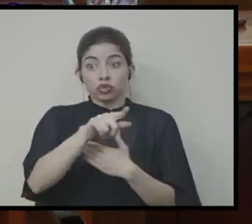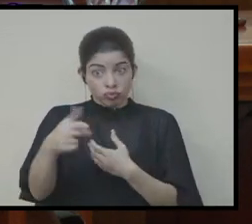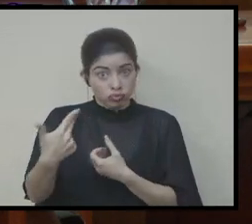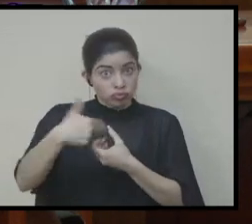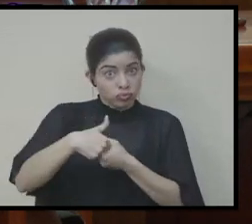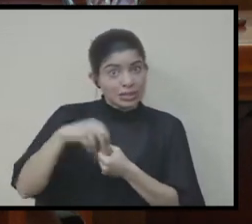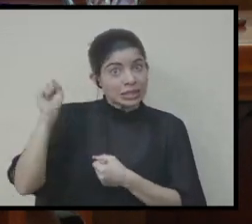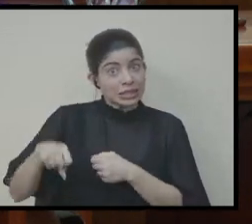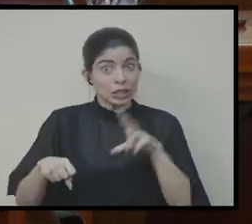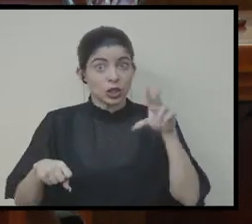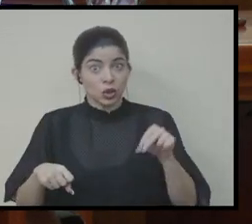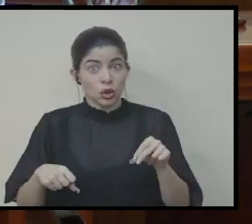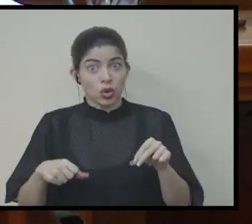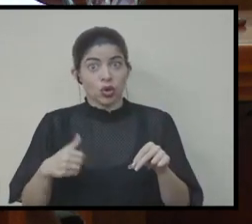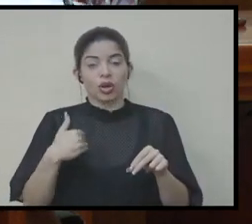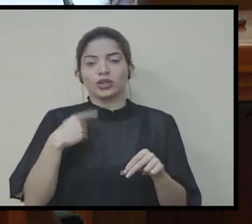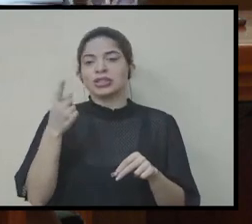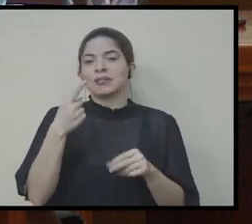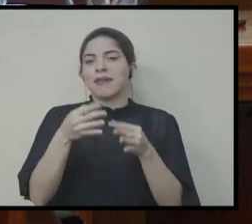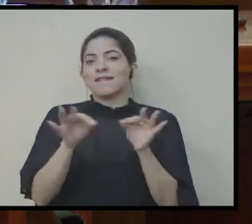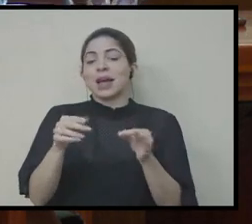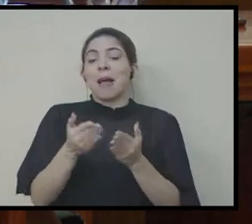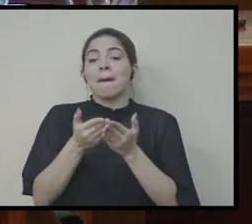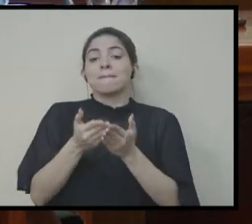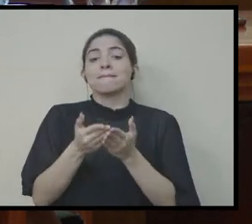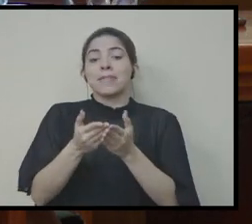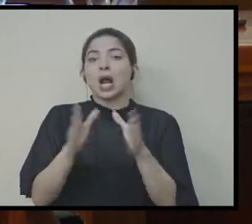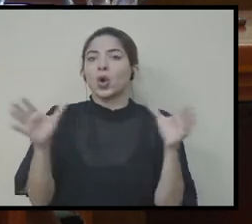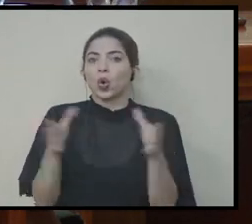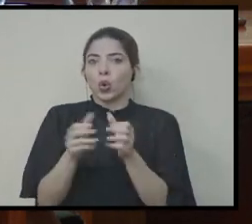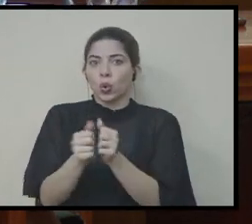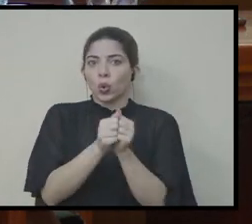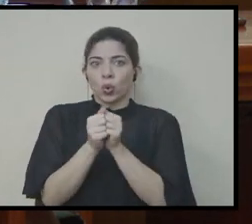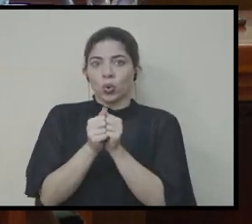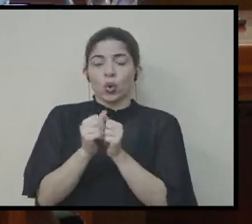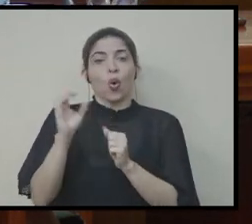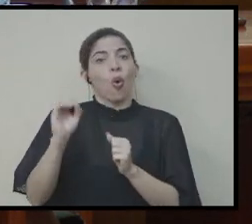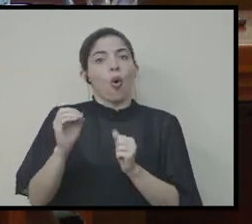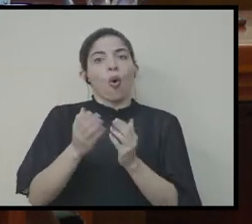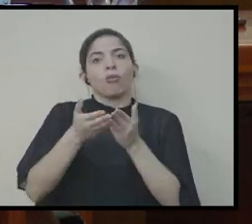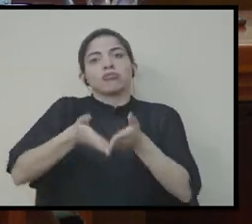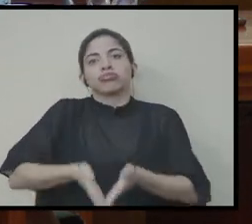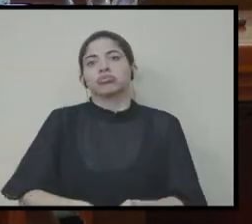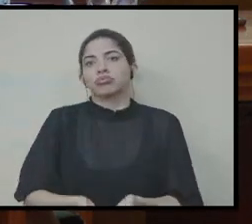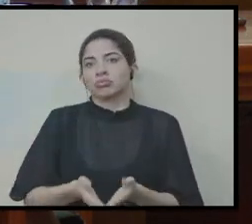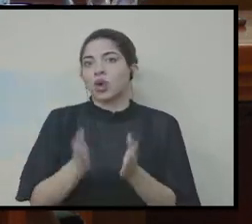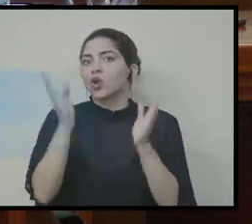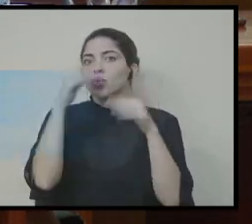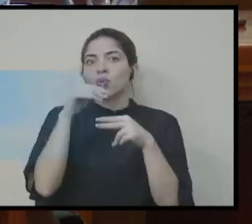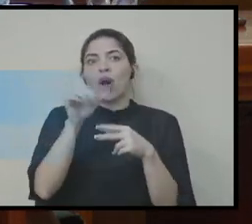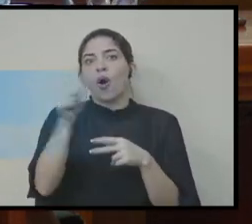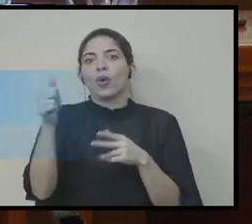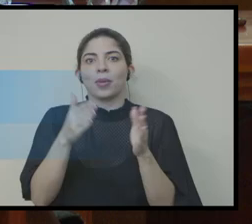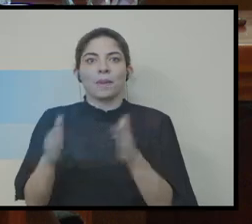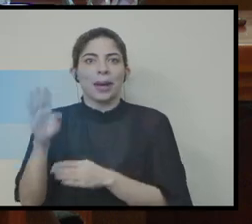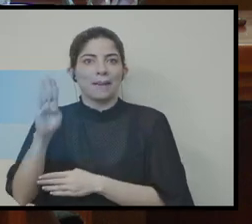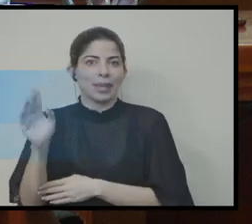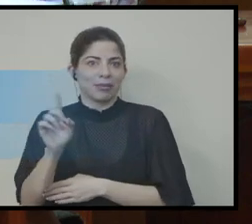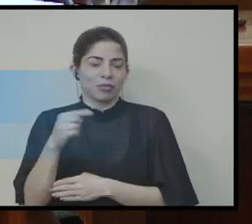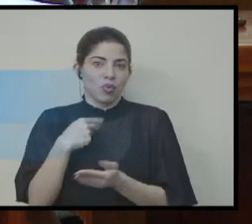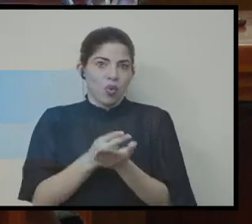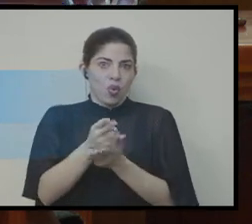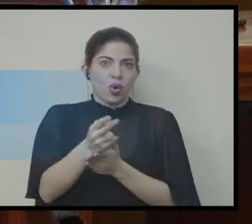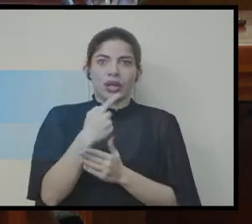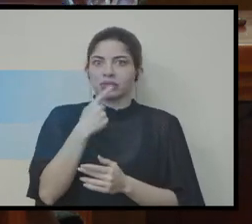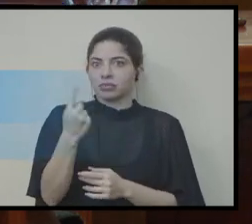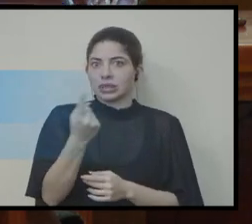no? Y yo tengo un dicho que es, este barco lo sacamos todos o se hunde. No hay opción dos. Así lo veo yo y soy muy sincero para